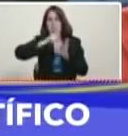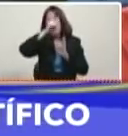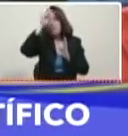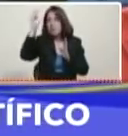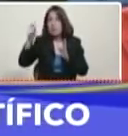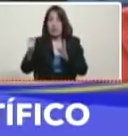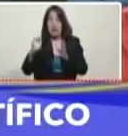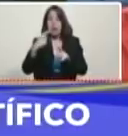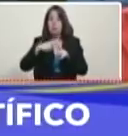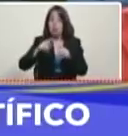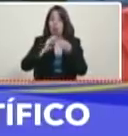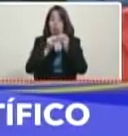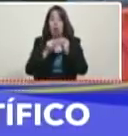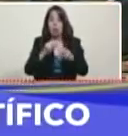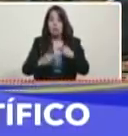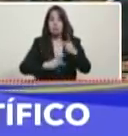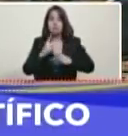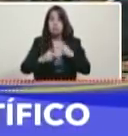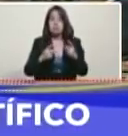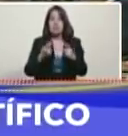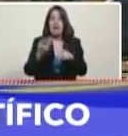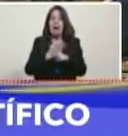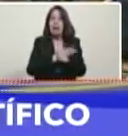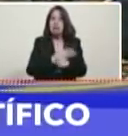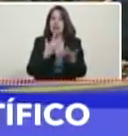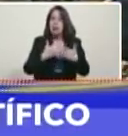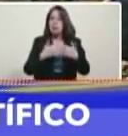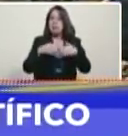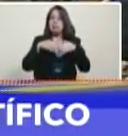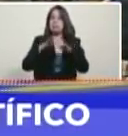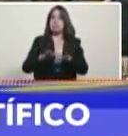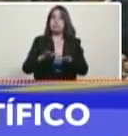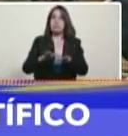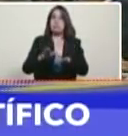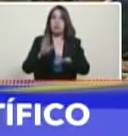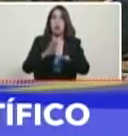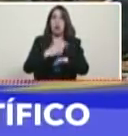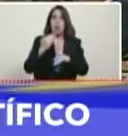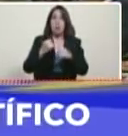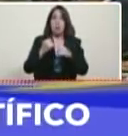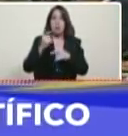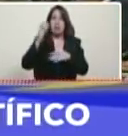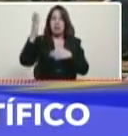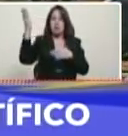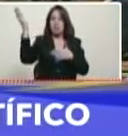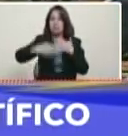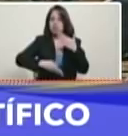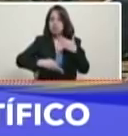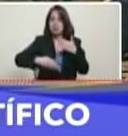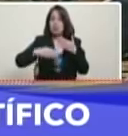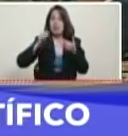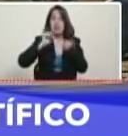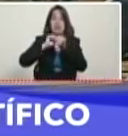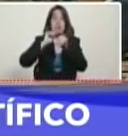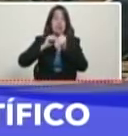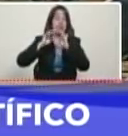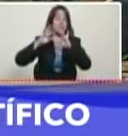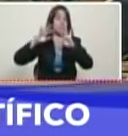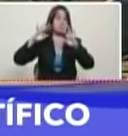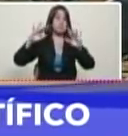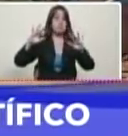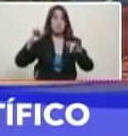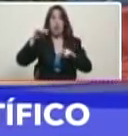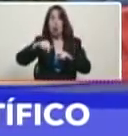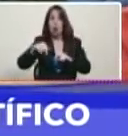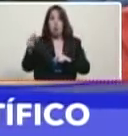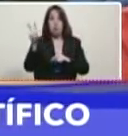en Miranda. Esa empresa estaba prácticamente paralizada porque el hilo de diamante con el que se corta el granito era importado. Hoy Venezuela no